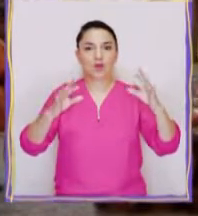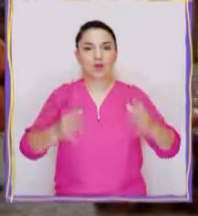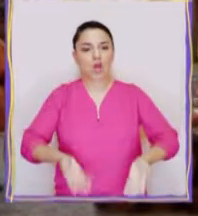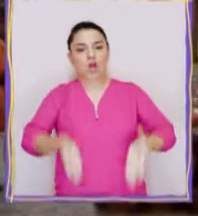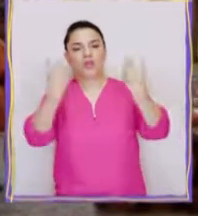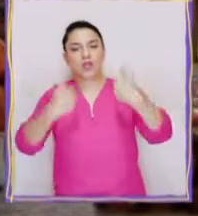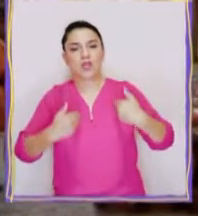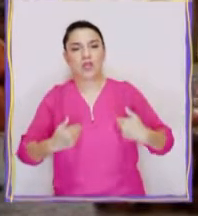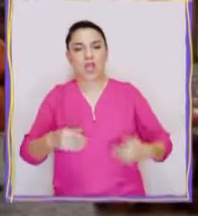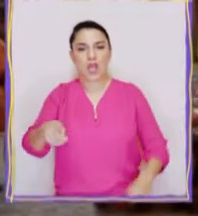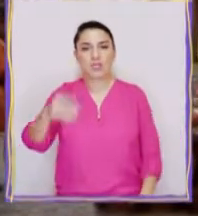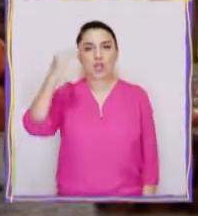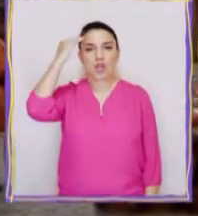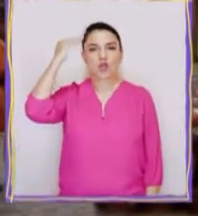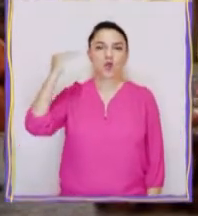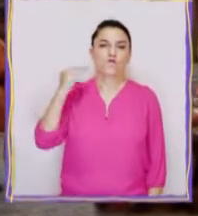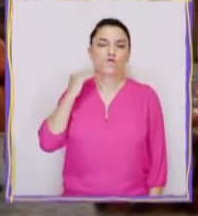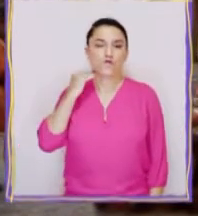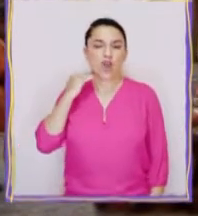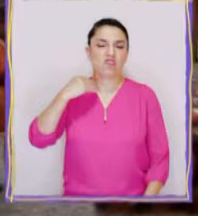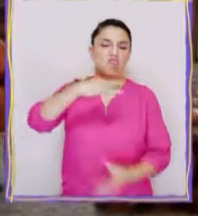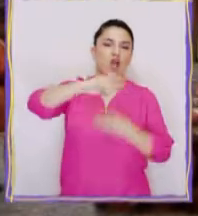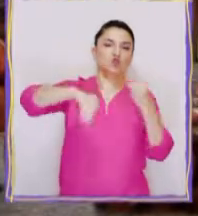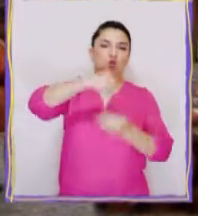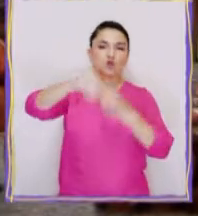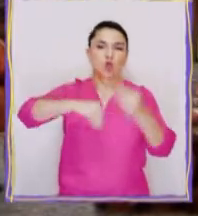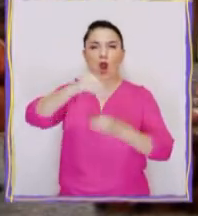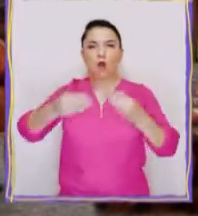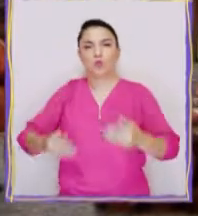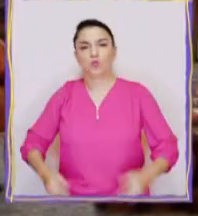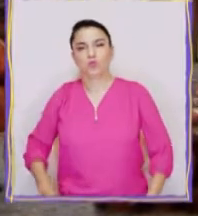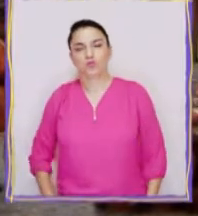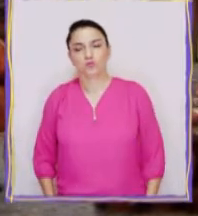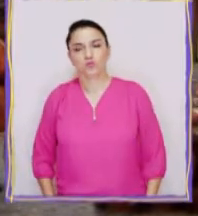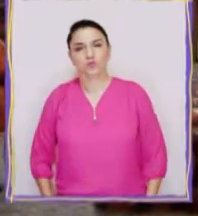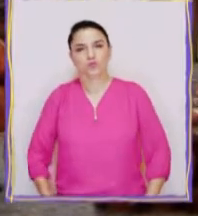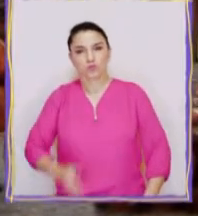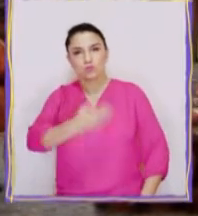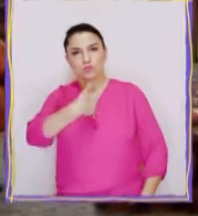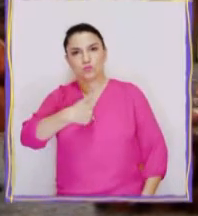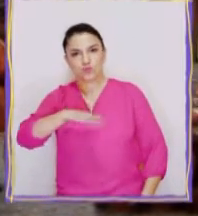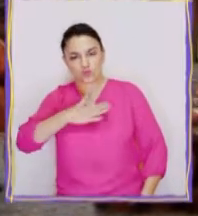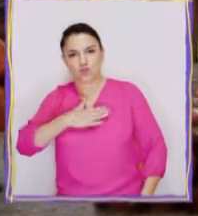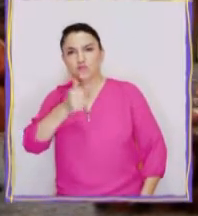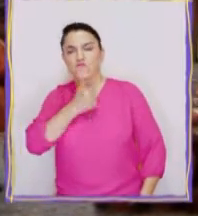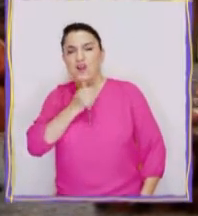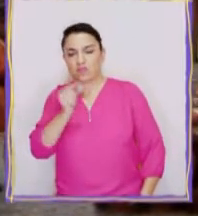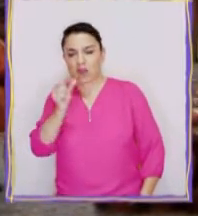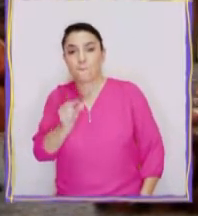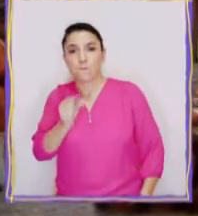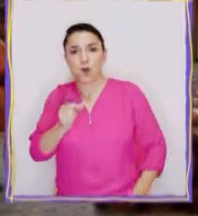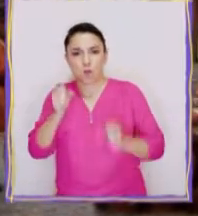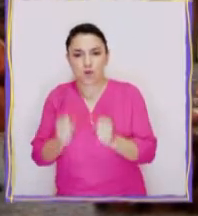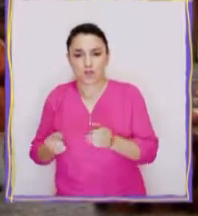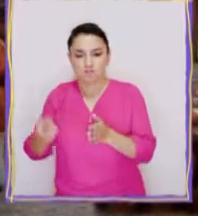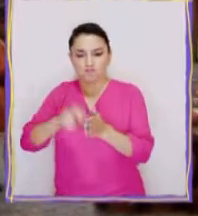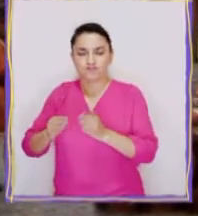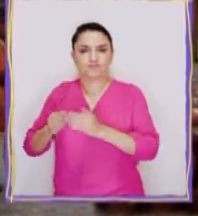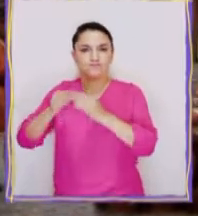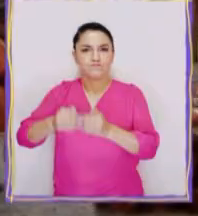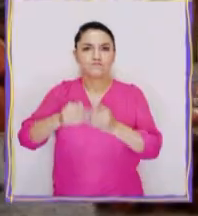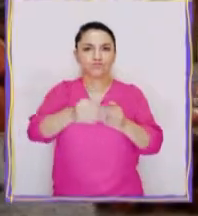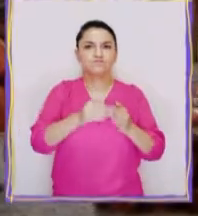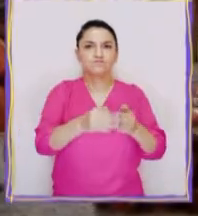¡Polines! Este Cristóbal Colón es un desordenado. Estamos a una campanada de la iglesia para